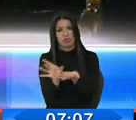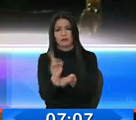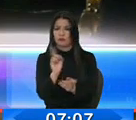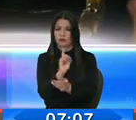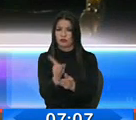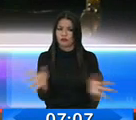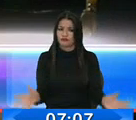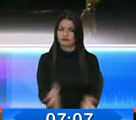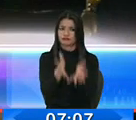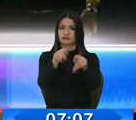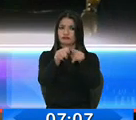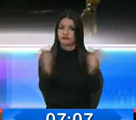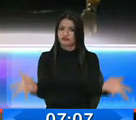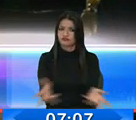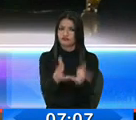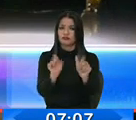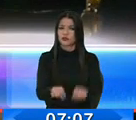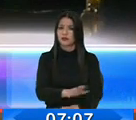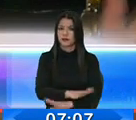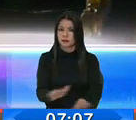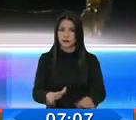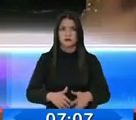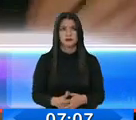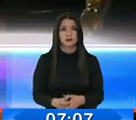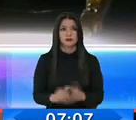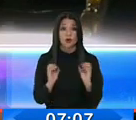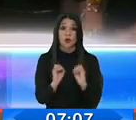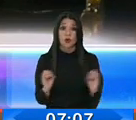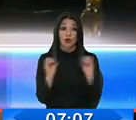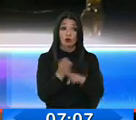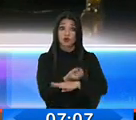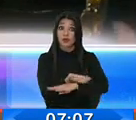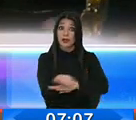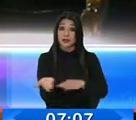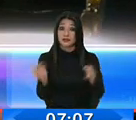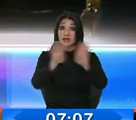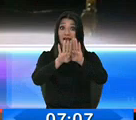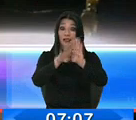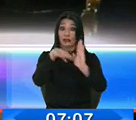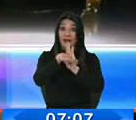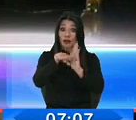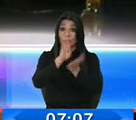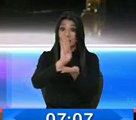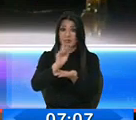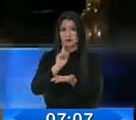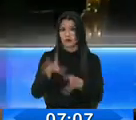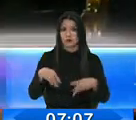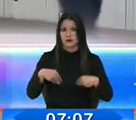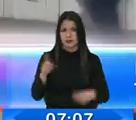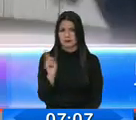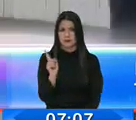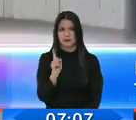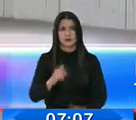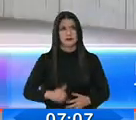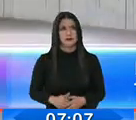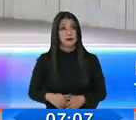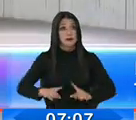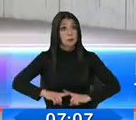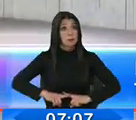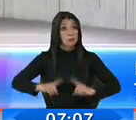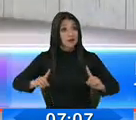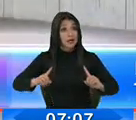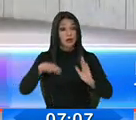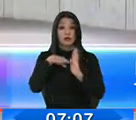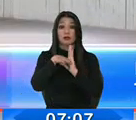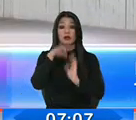darle competitividad. E incluso si esa fuese la sugerencia, evidentemente nosotros no la vamos a coger. Pero lo que sí hizo el